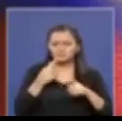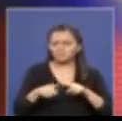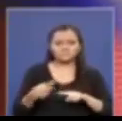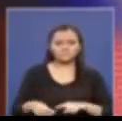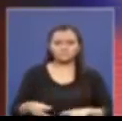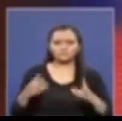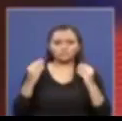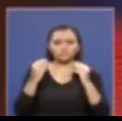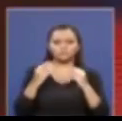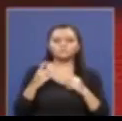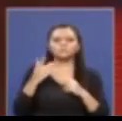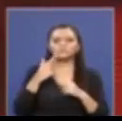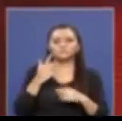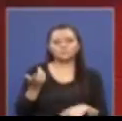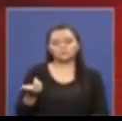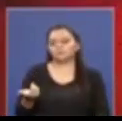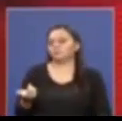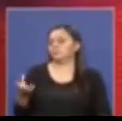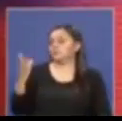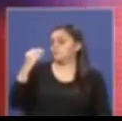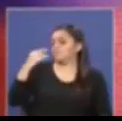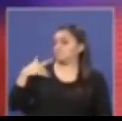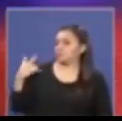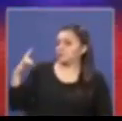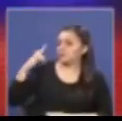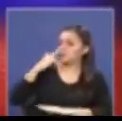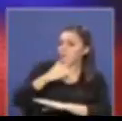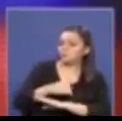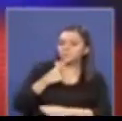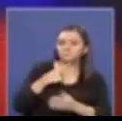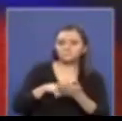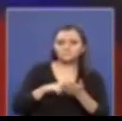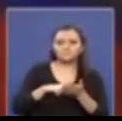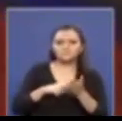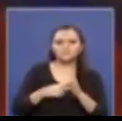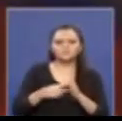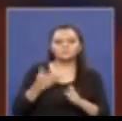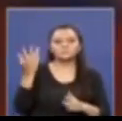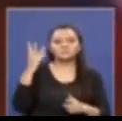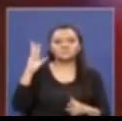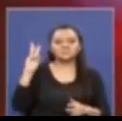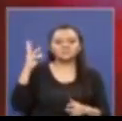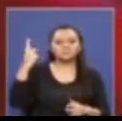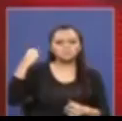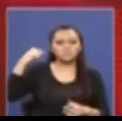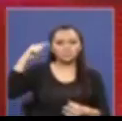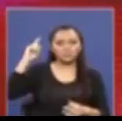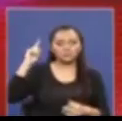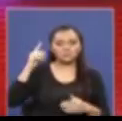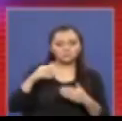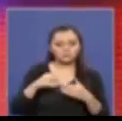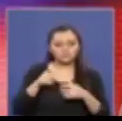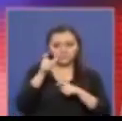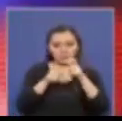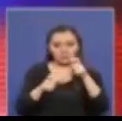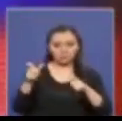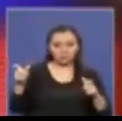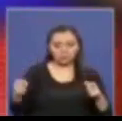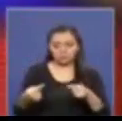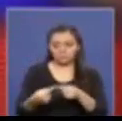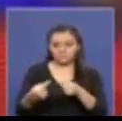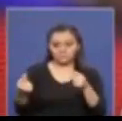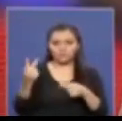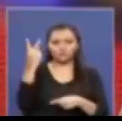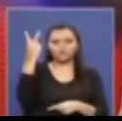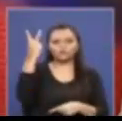comunicado. Pero créanme que hasta ridículo que un país de 15, 16 millones de habitantes, renta media, la oposición, los politiqueros, dos aviones